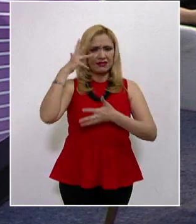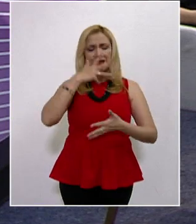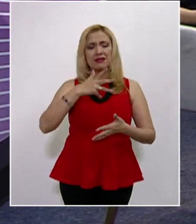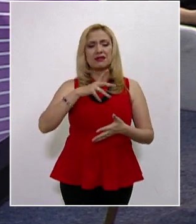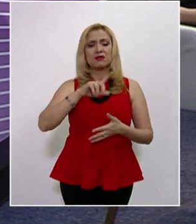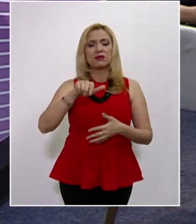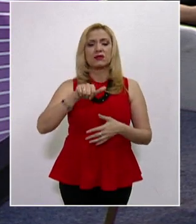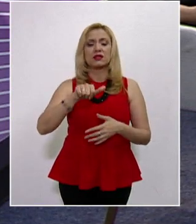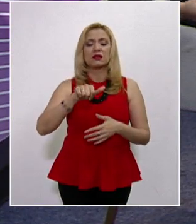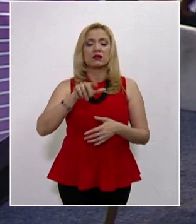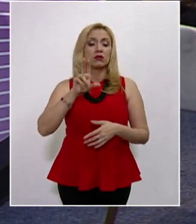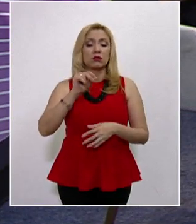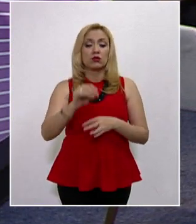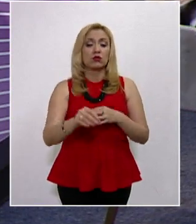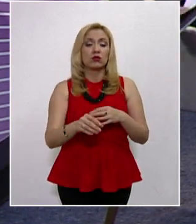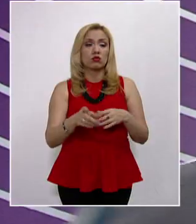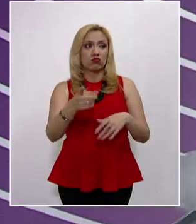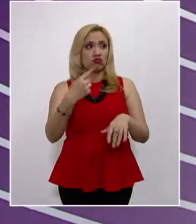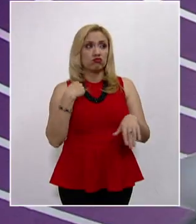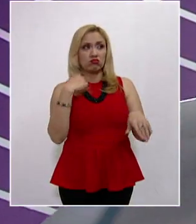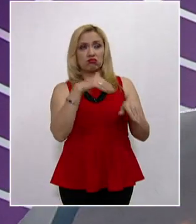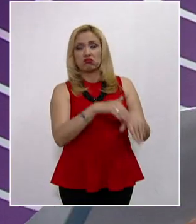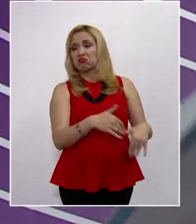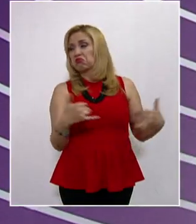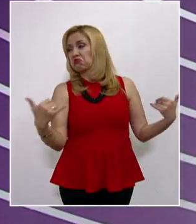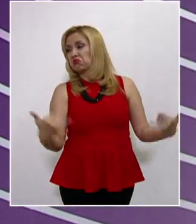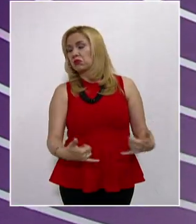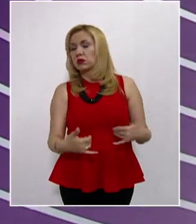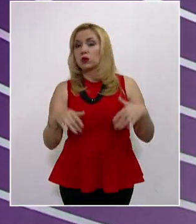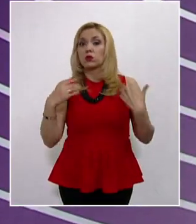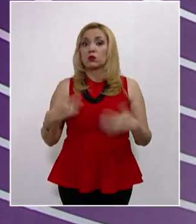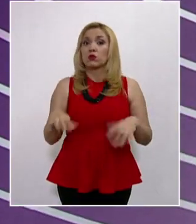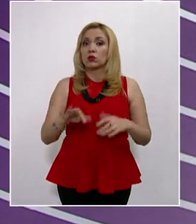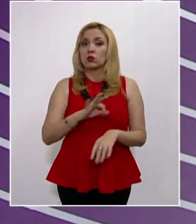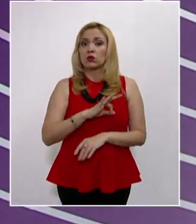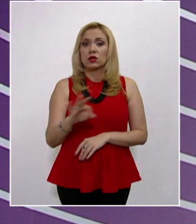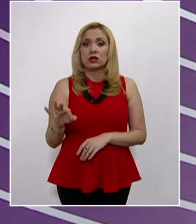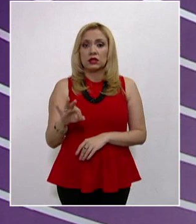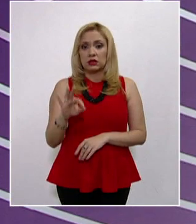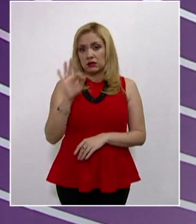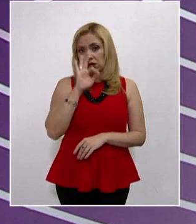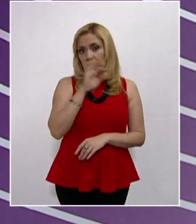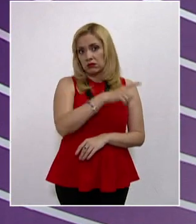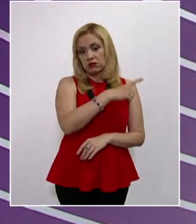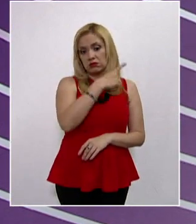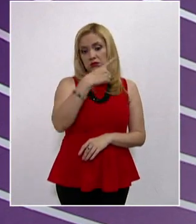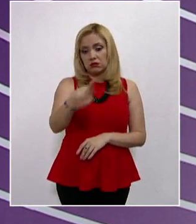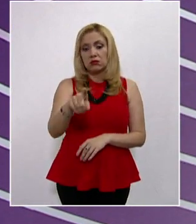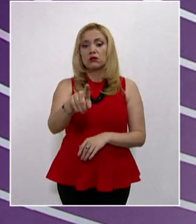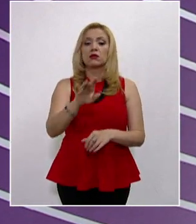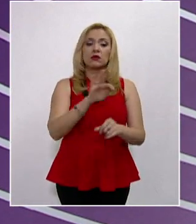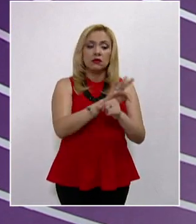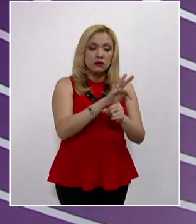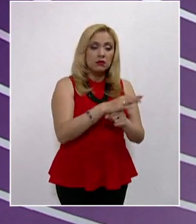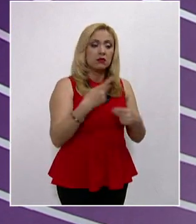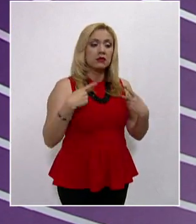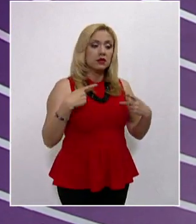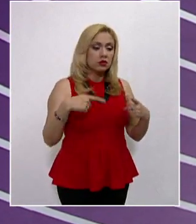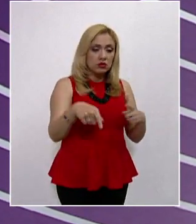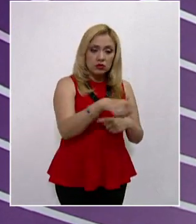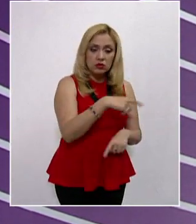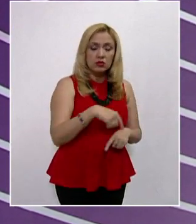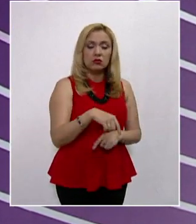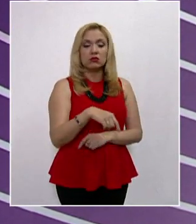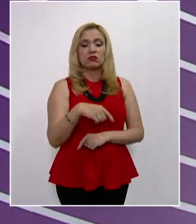pues, incumplir una orden, pues sí puede ser cualquier cosa, puede tratarse, si tu orden o tu deber es proteger a la ciudadanía Claro.